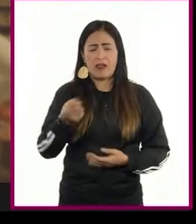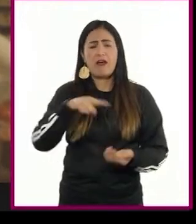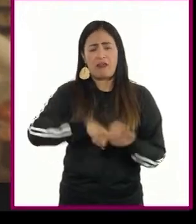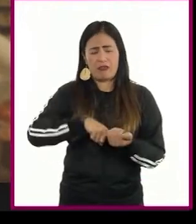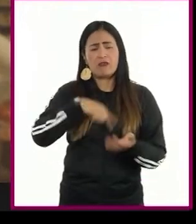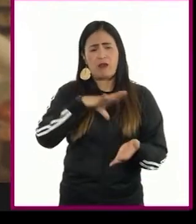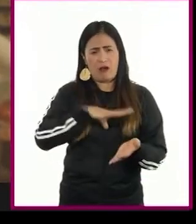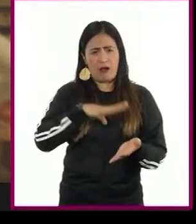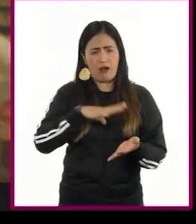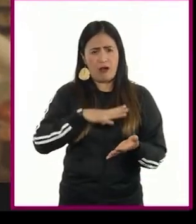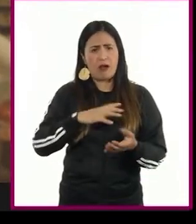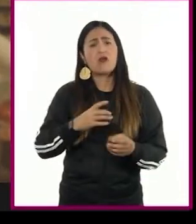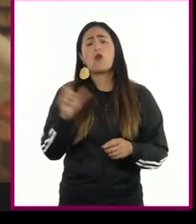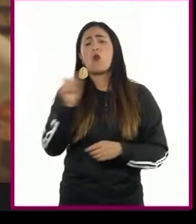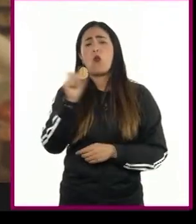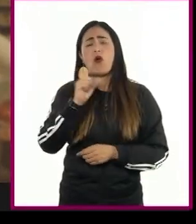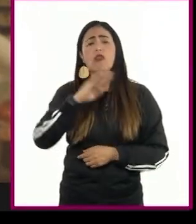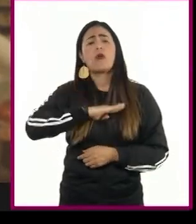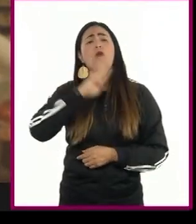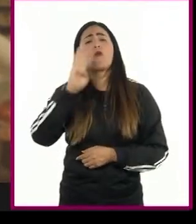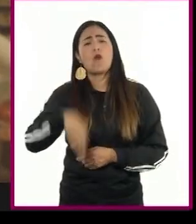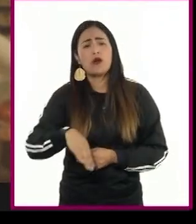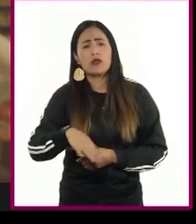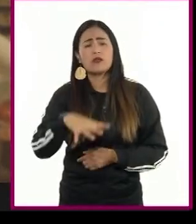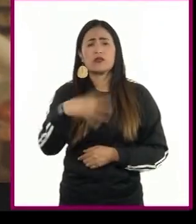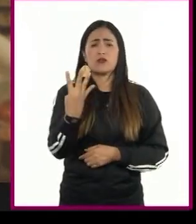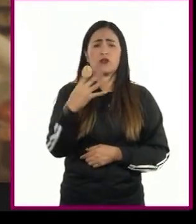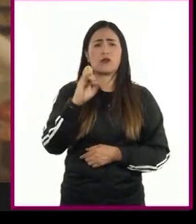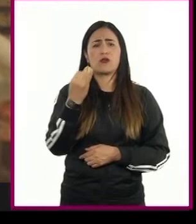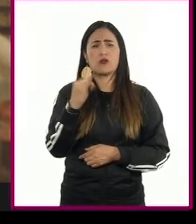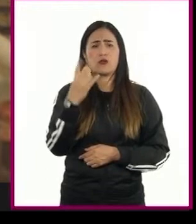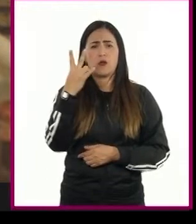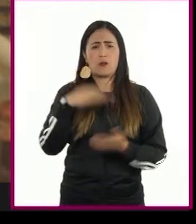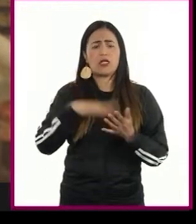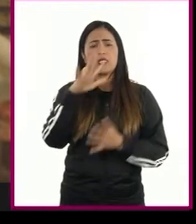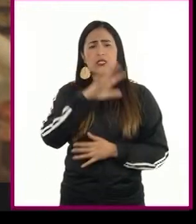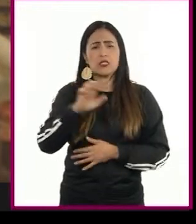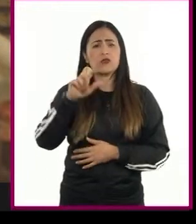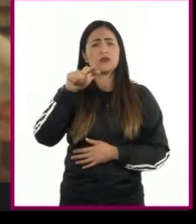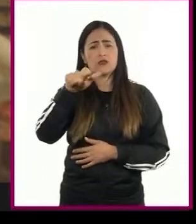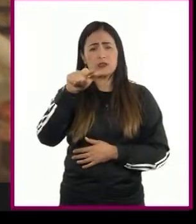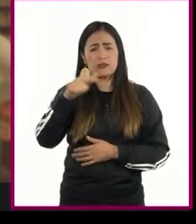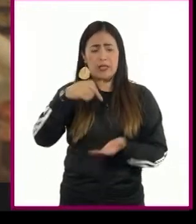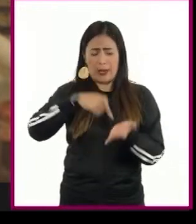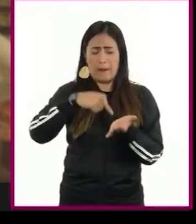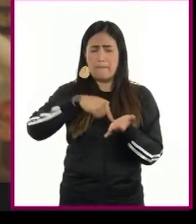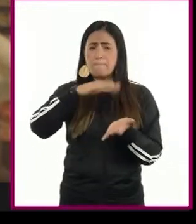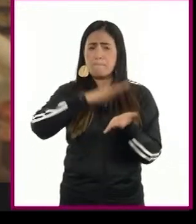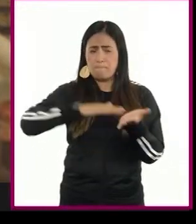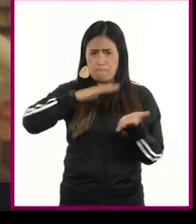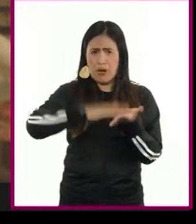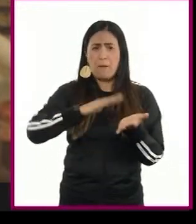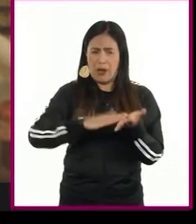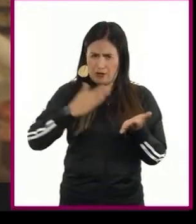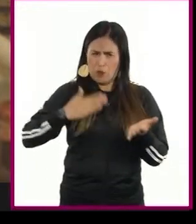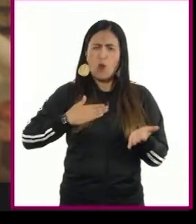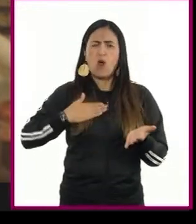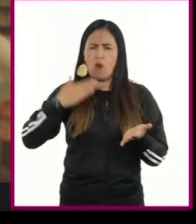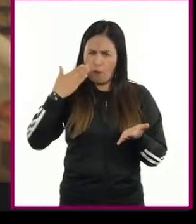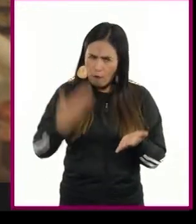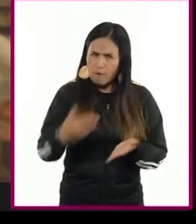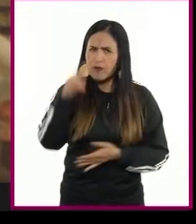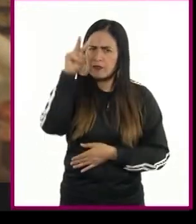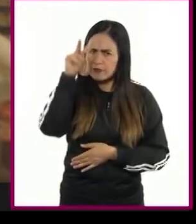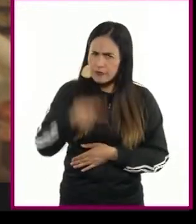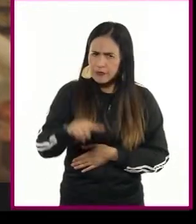muerte el 19 de junio de 1517. Dicho documento tiene fiabilidad histórica y